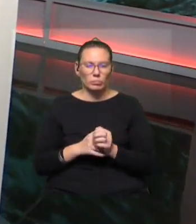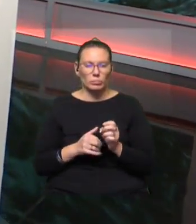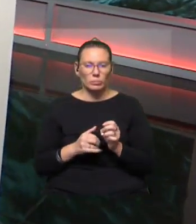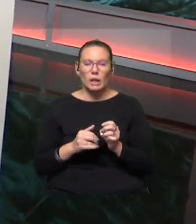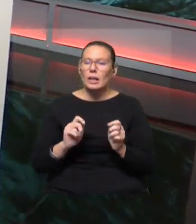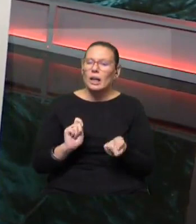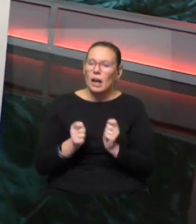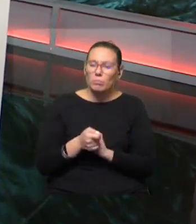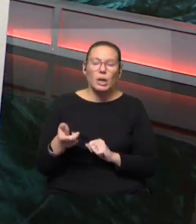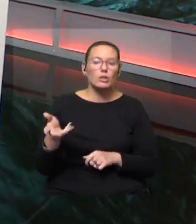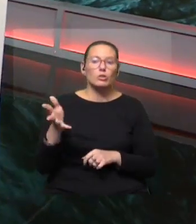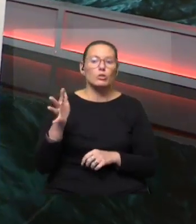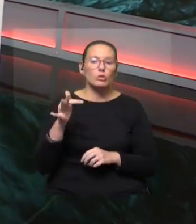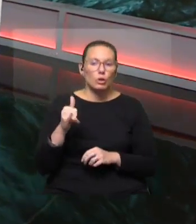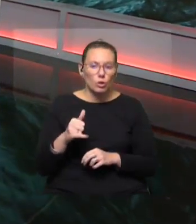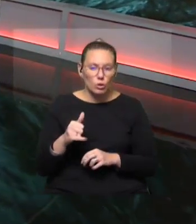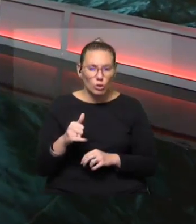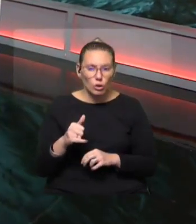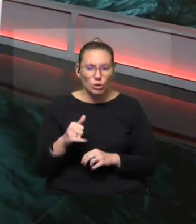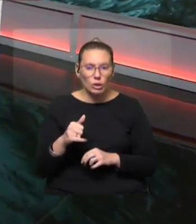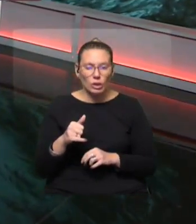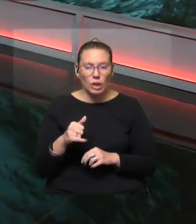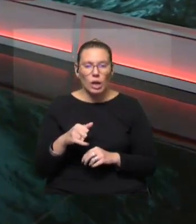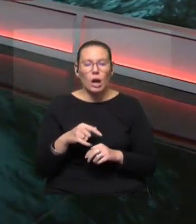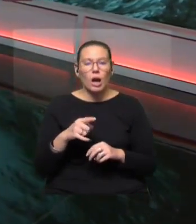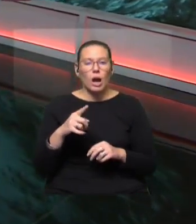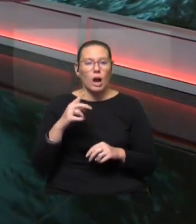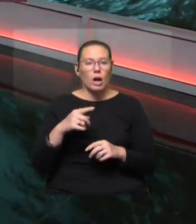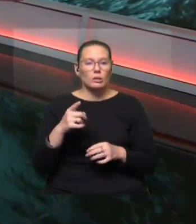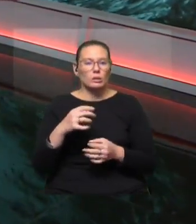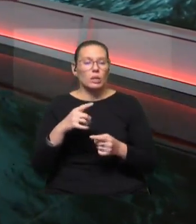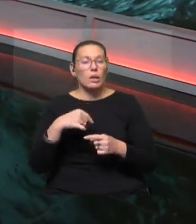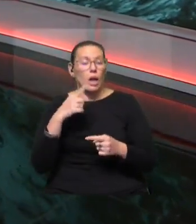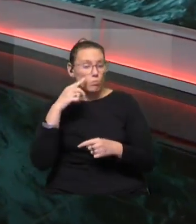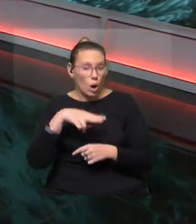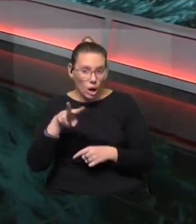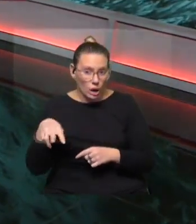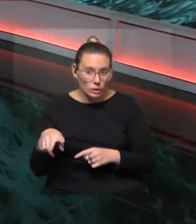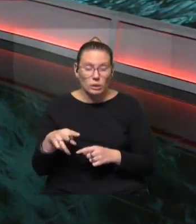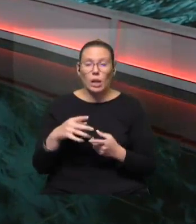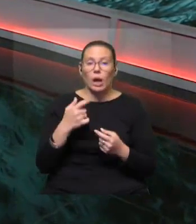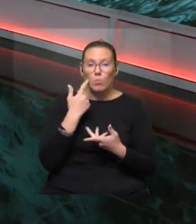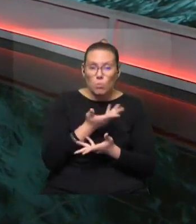todos los días la la obra y la exposición por por la gente que va totalmente